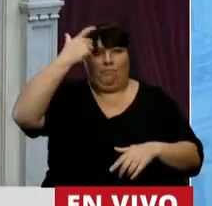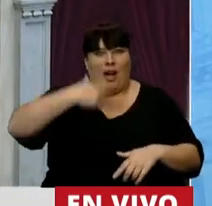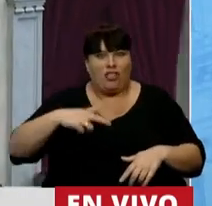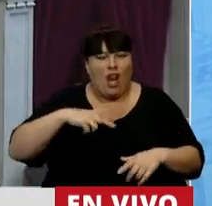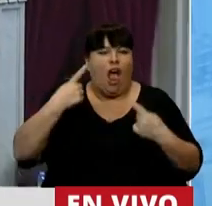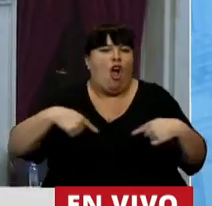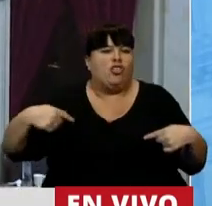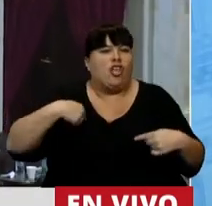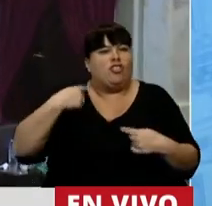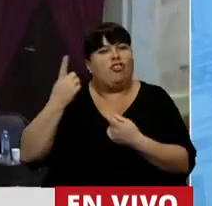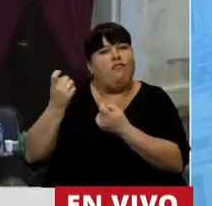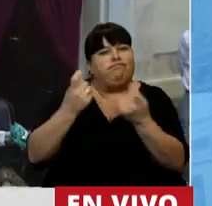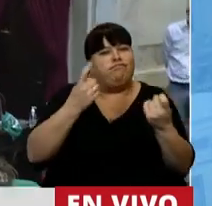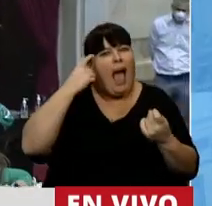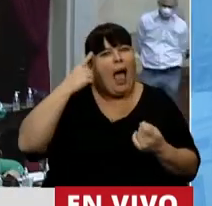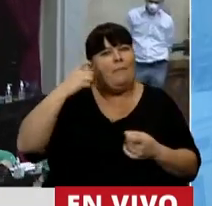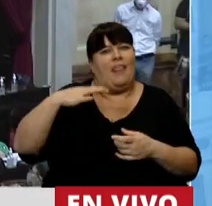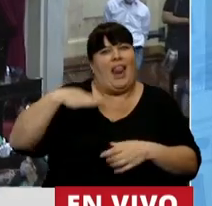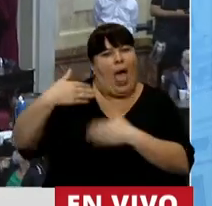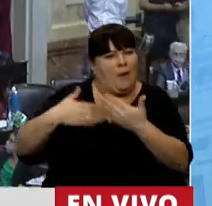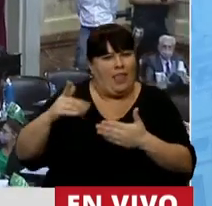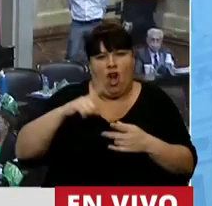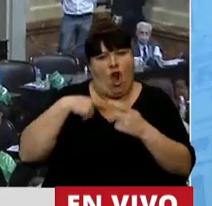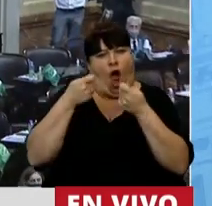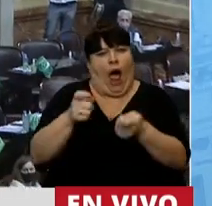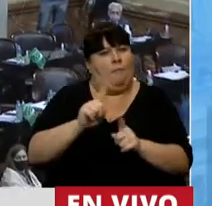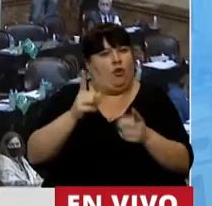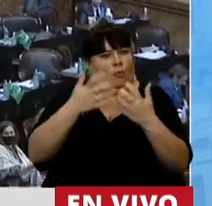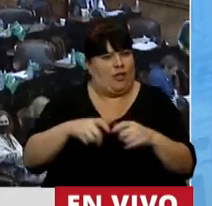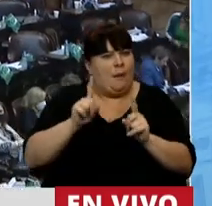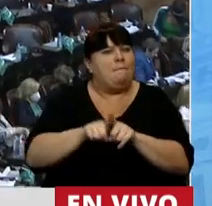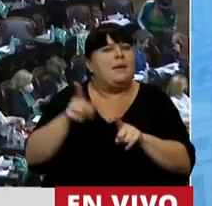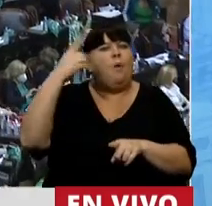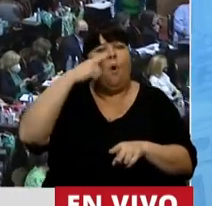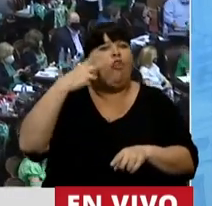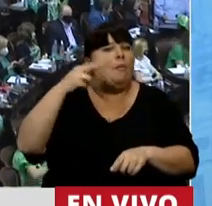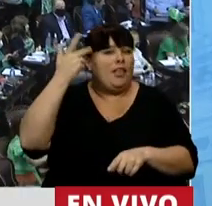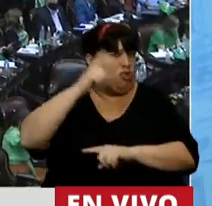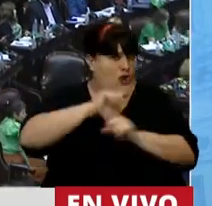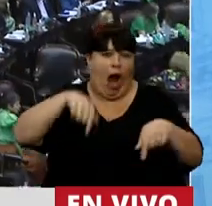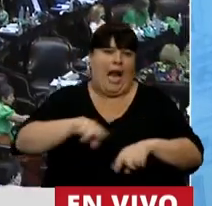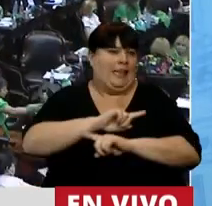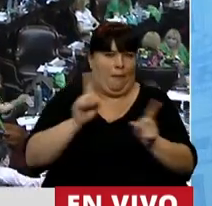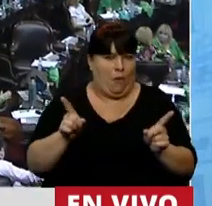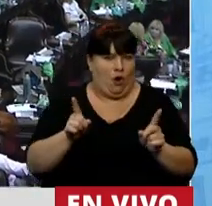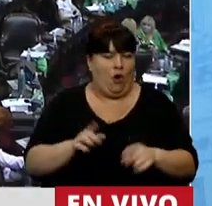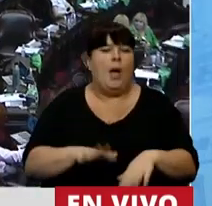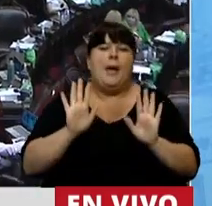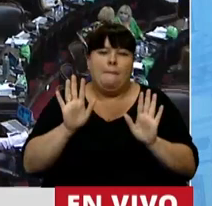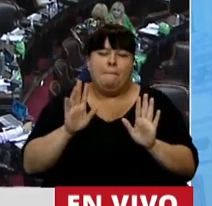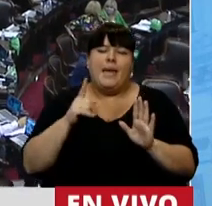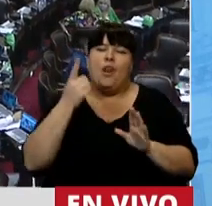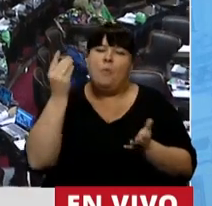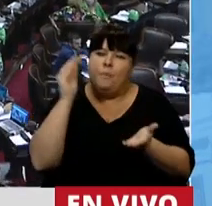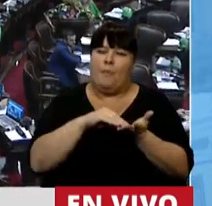personal y los conocimientos que he ido adquiriendo, obviamente no voy a acompañar este proyecto como lo hice también en junio del 2018, señor presidente. Pero quiero